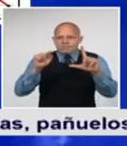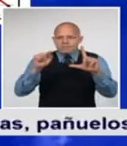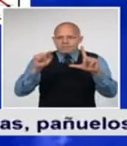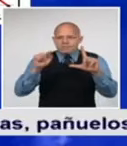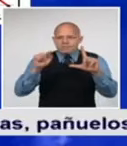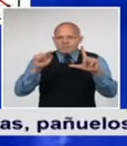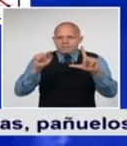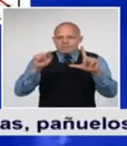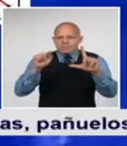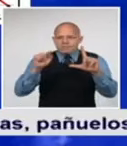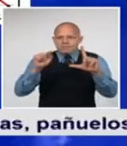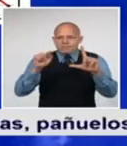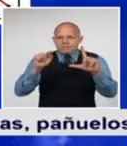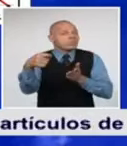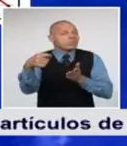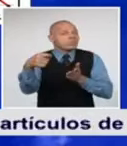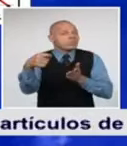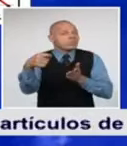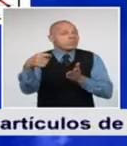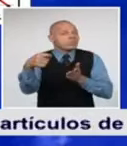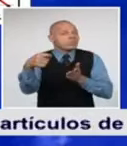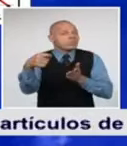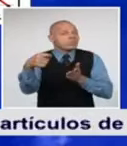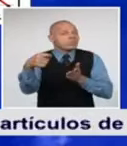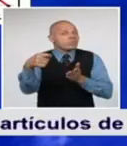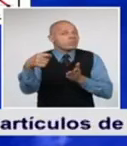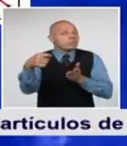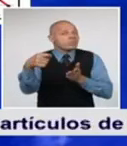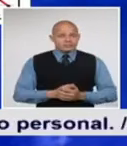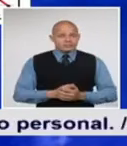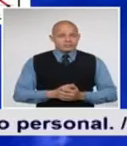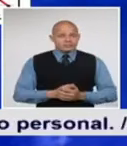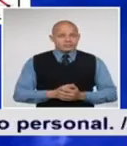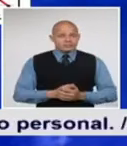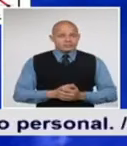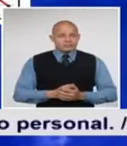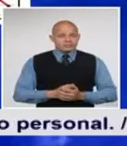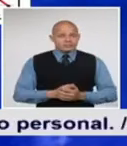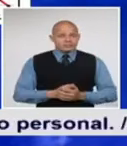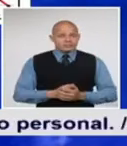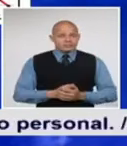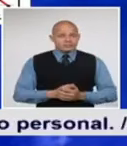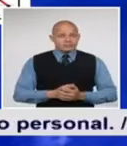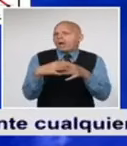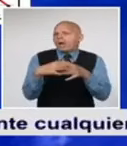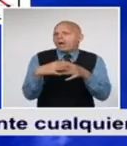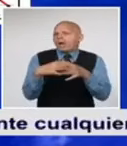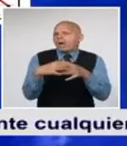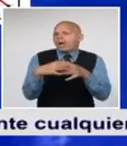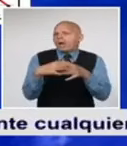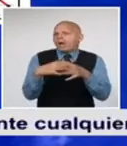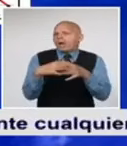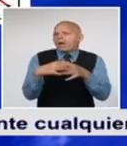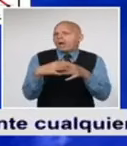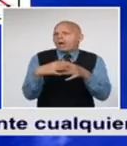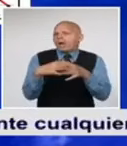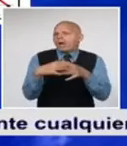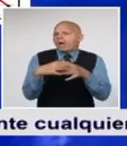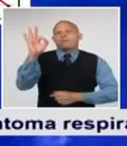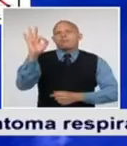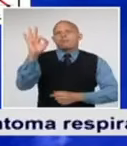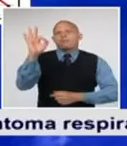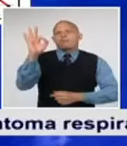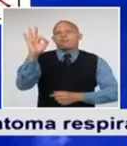los últimos días, y los municipios con mayor afectación, con mayor tasa de incidencia,